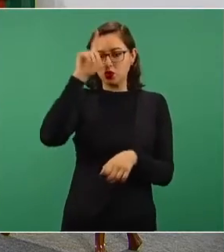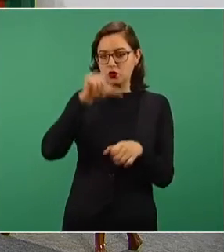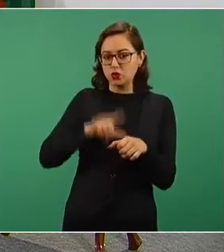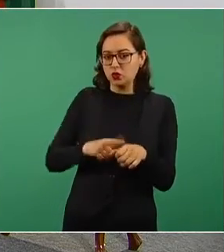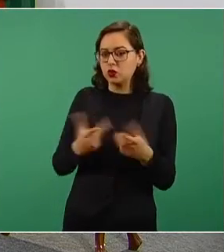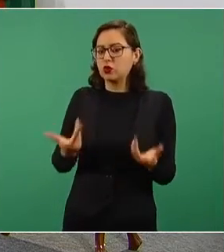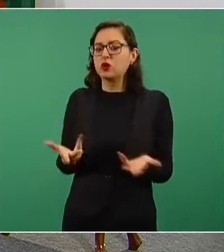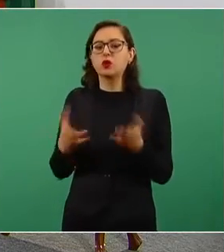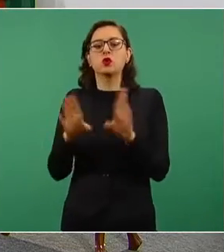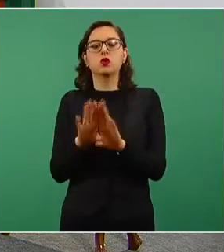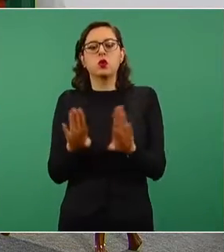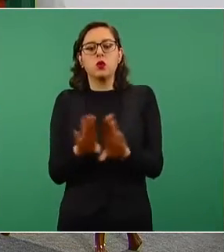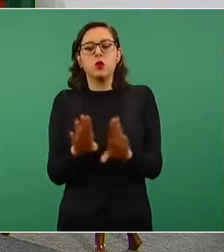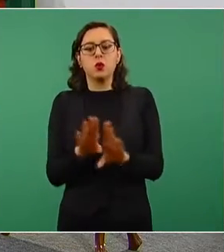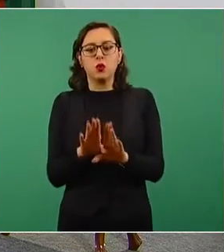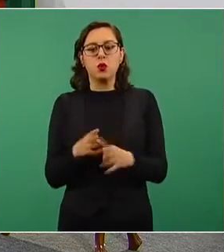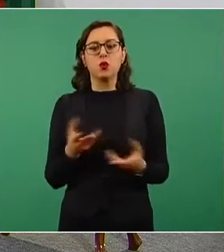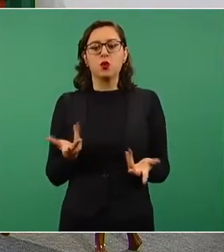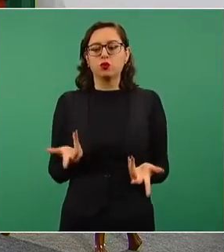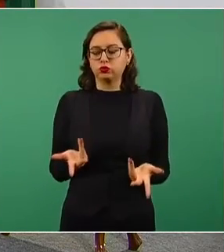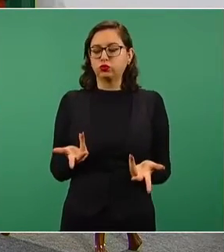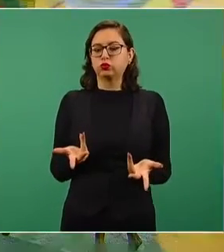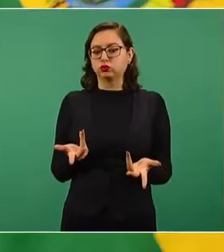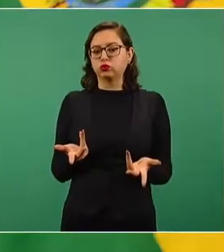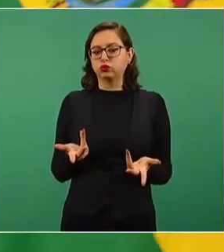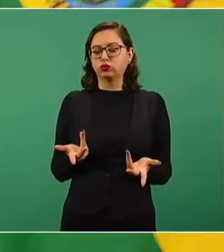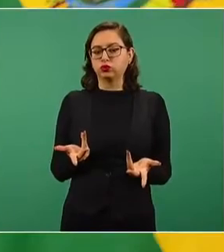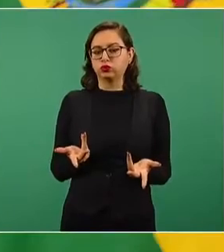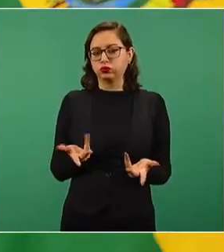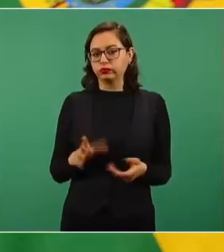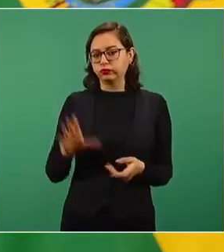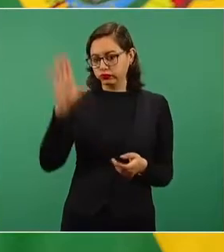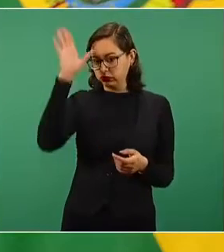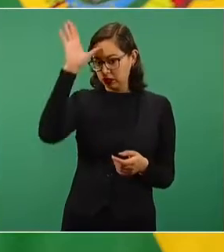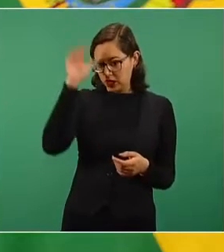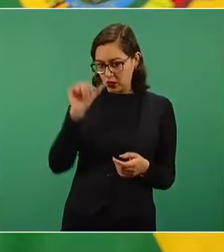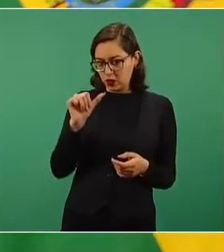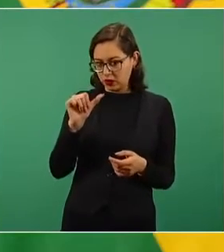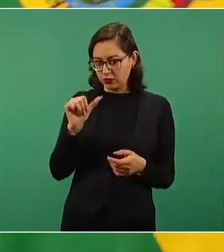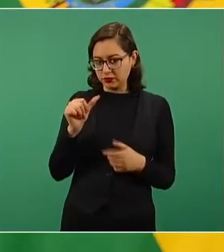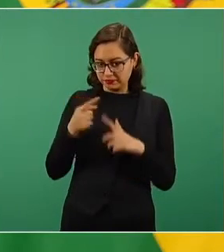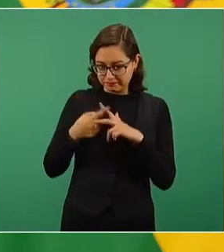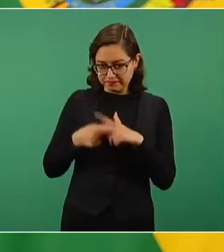para lograr un acuerdo inicial